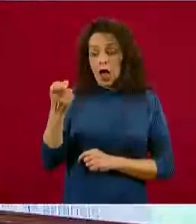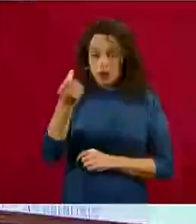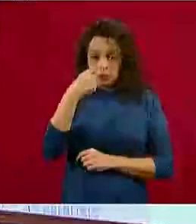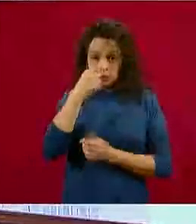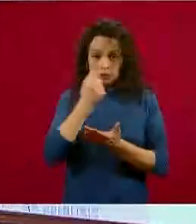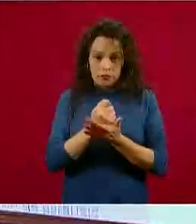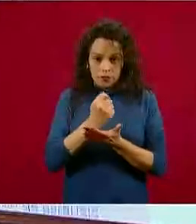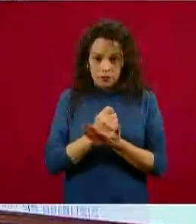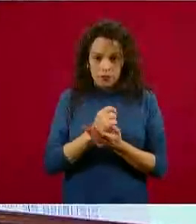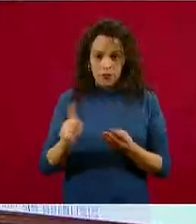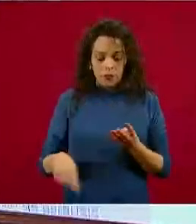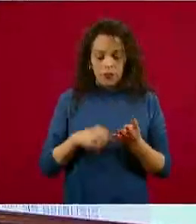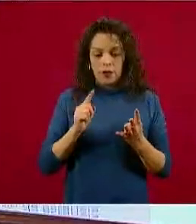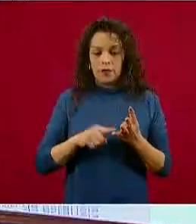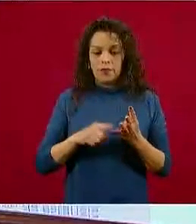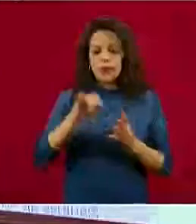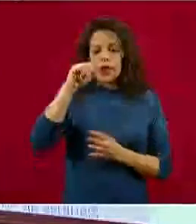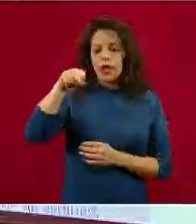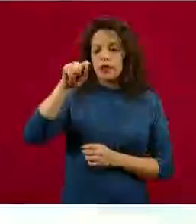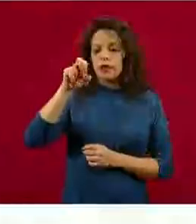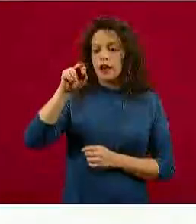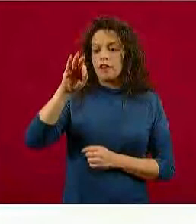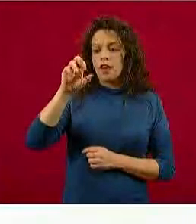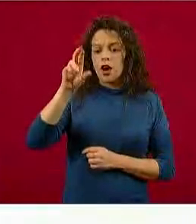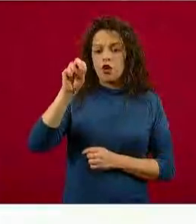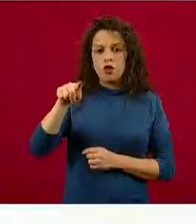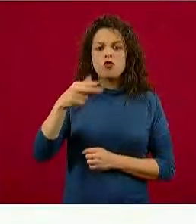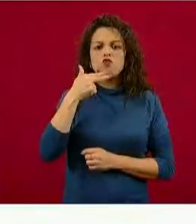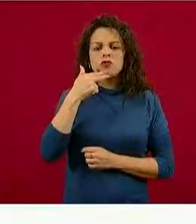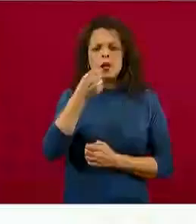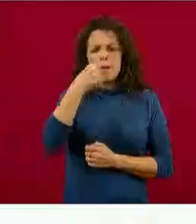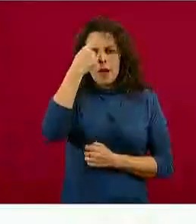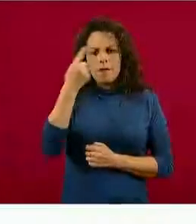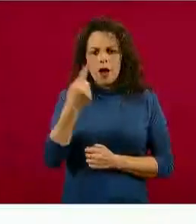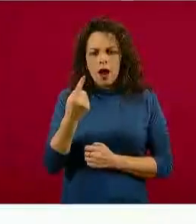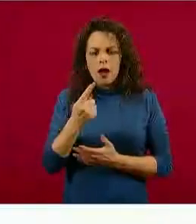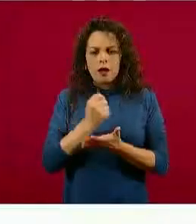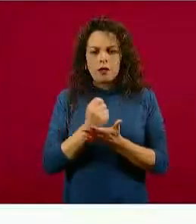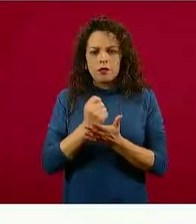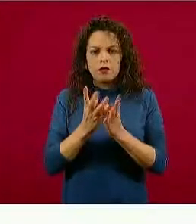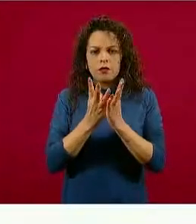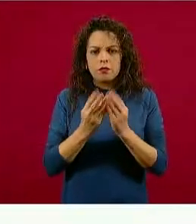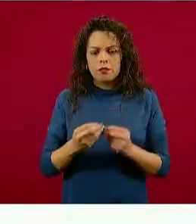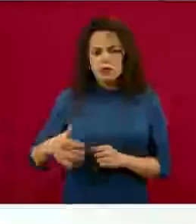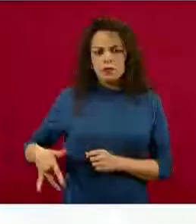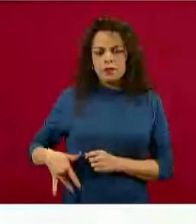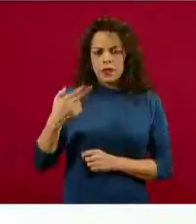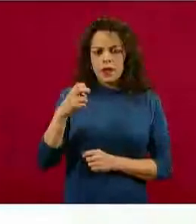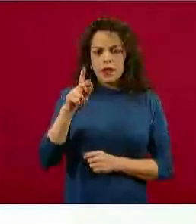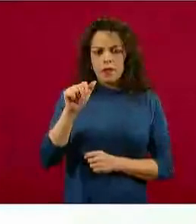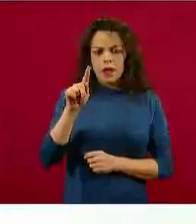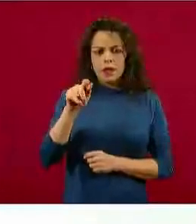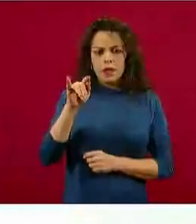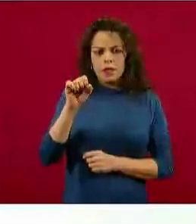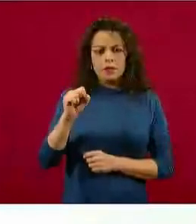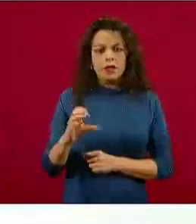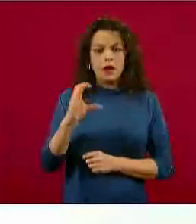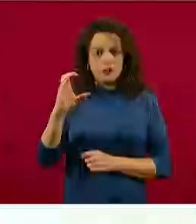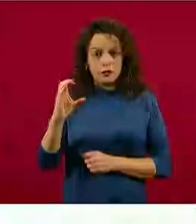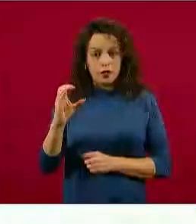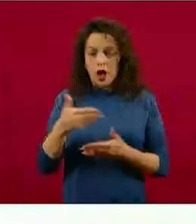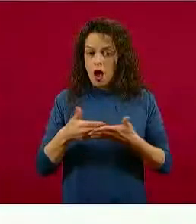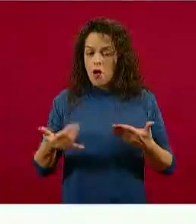Y el interferón, que es un medicamento que se ha usado para el tratamiento de la hepatitis C, hoy ya